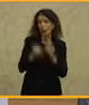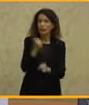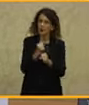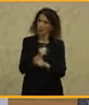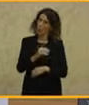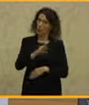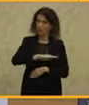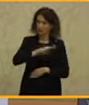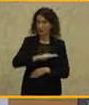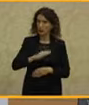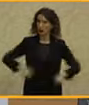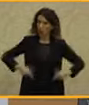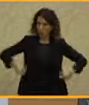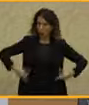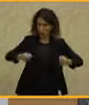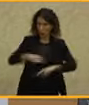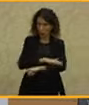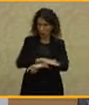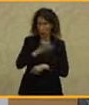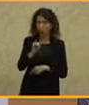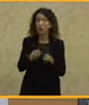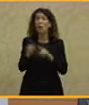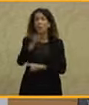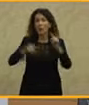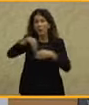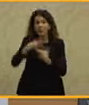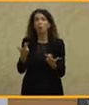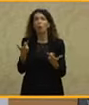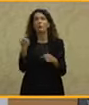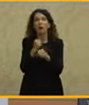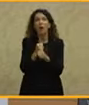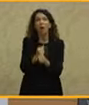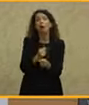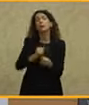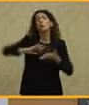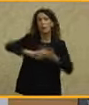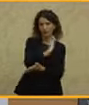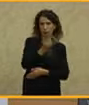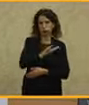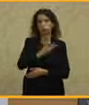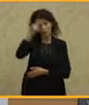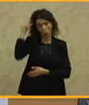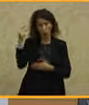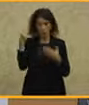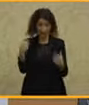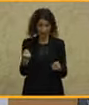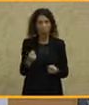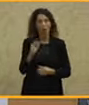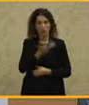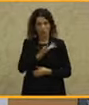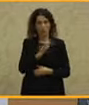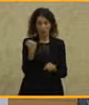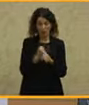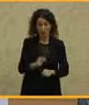elevado para las arcas del Estado y que las contrariedades laborales tienen un impacto notable en nuestra salud mental. Creemos que un